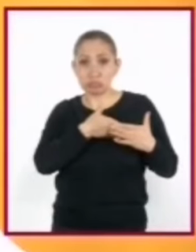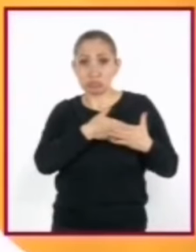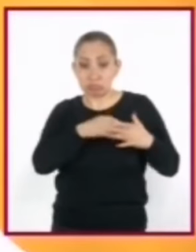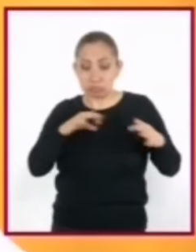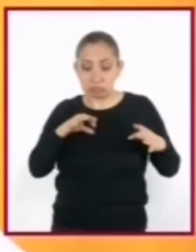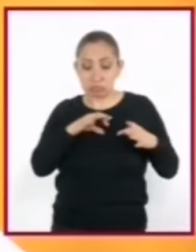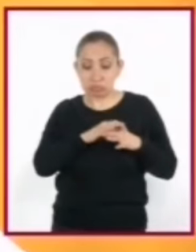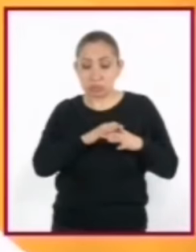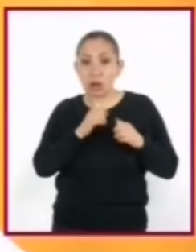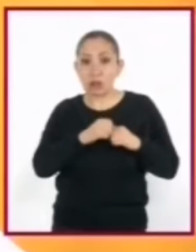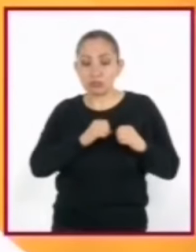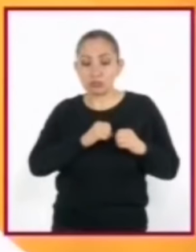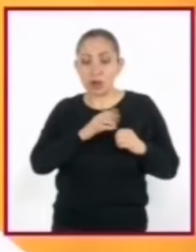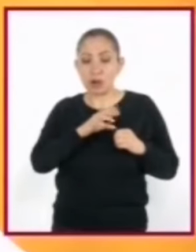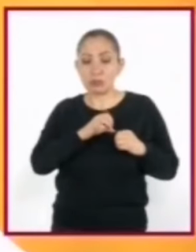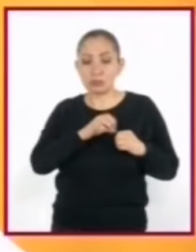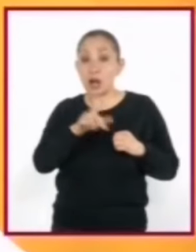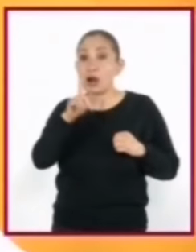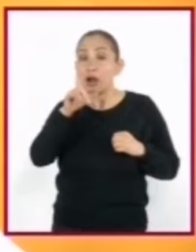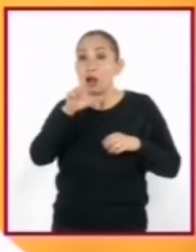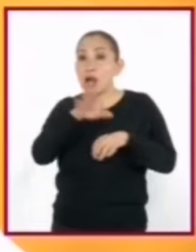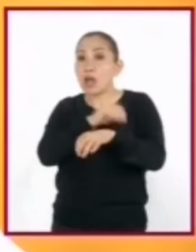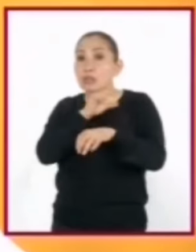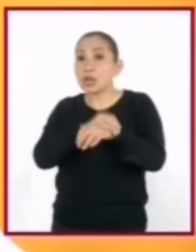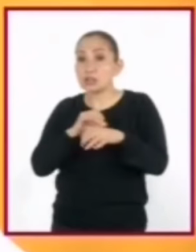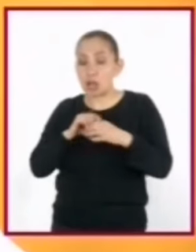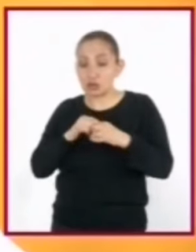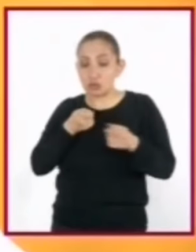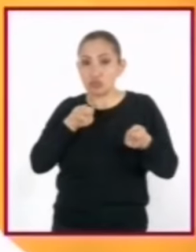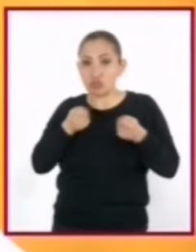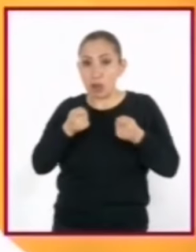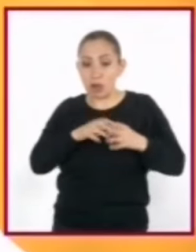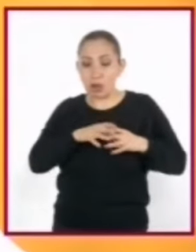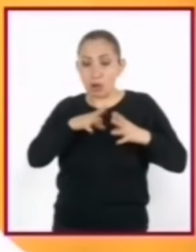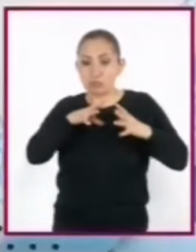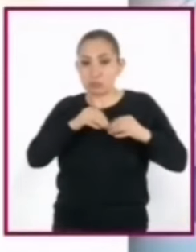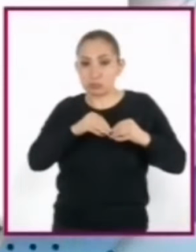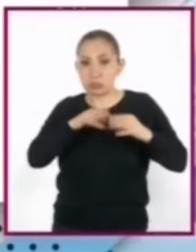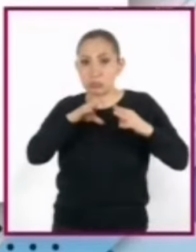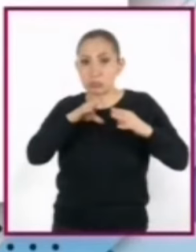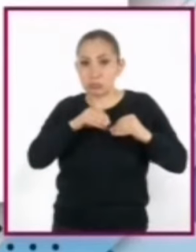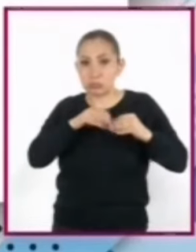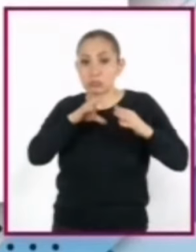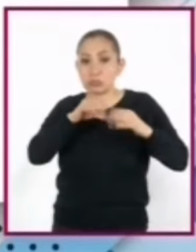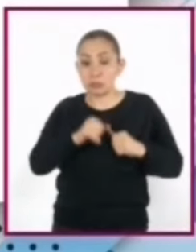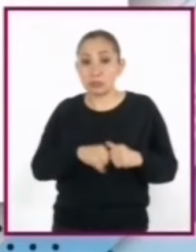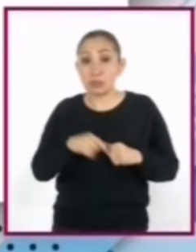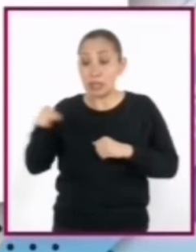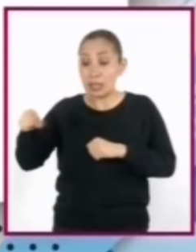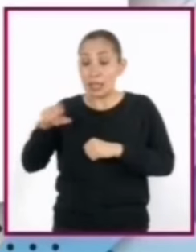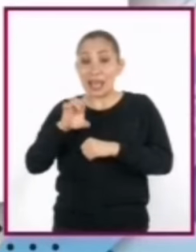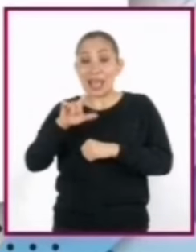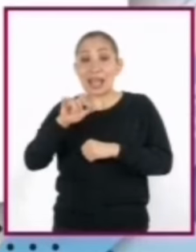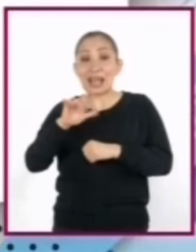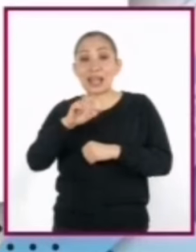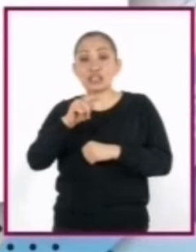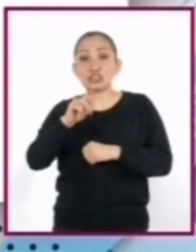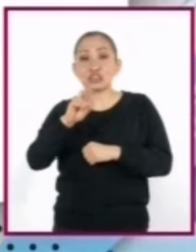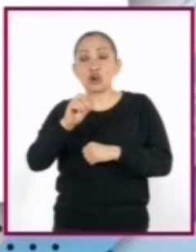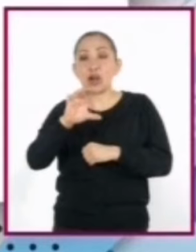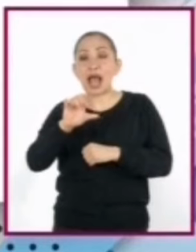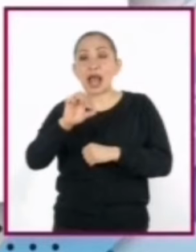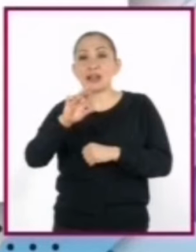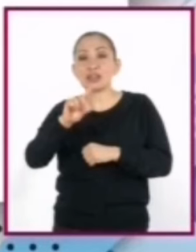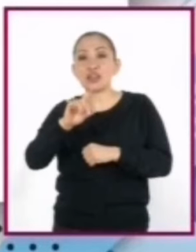sincrónicamente mediante pulsos eléctricos que coordinan sus contracciones. El electrocardiógrafo es